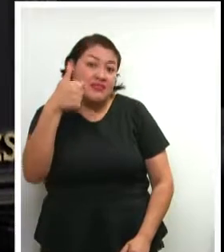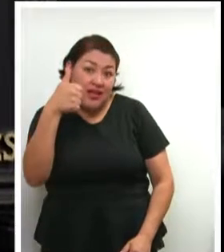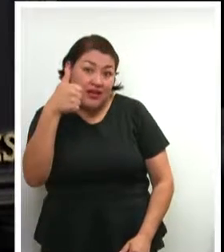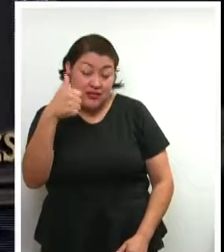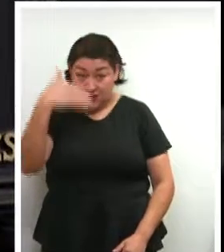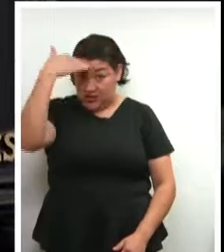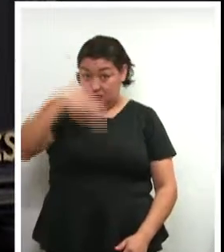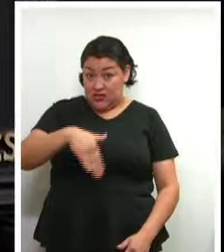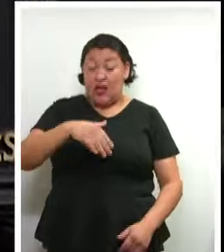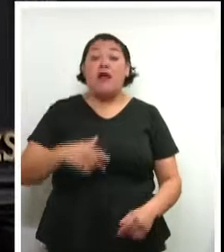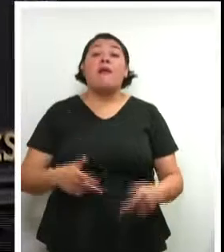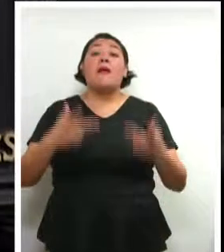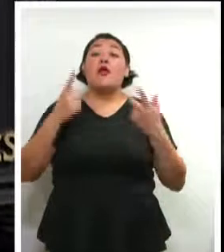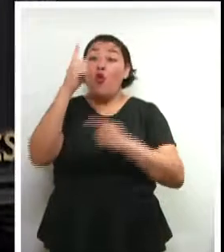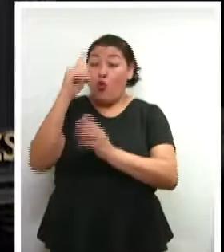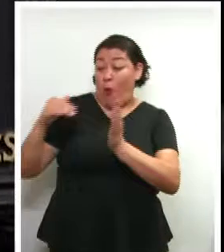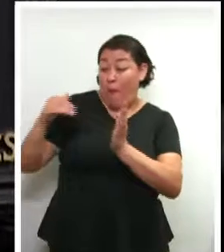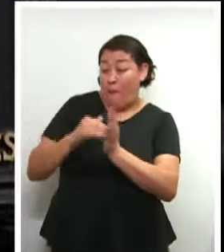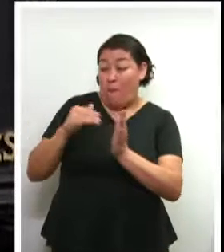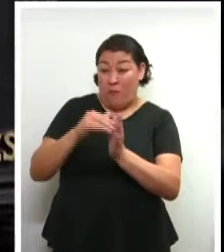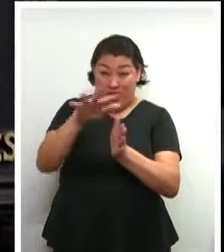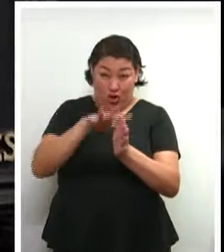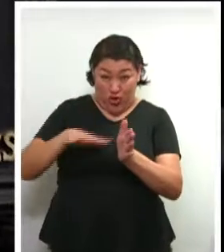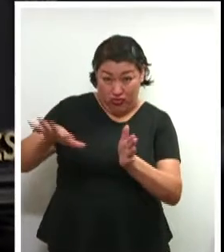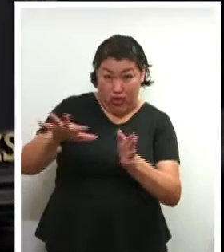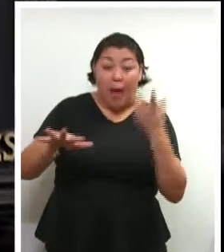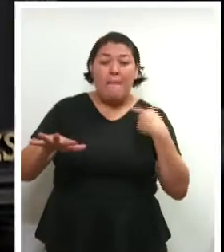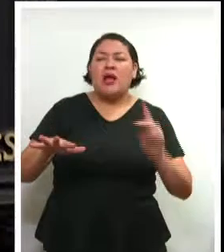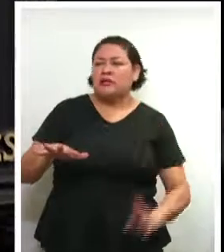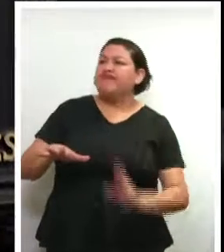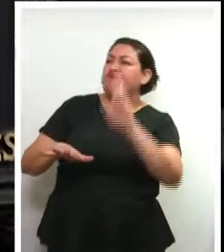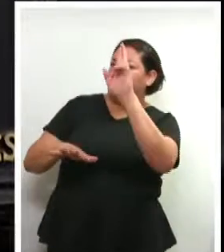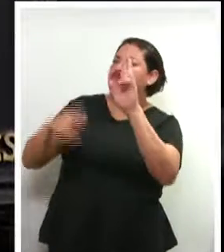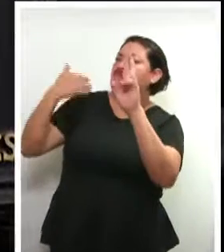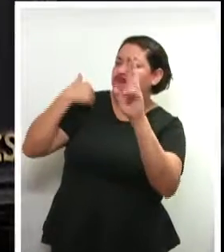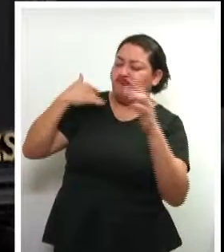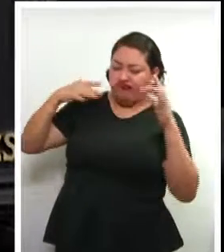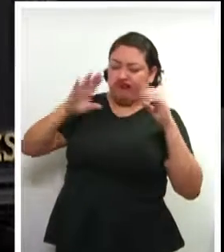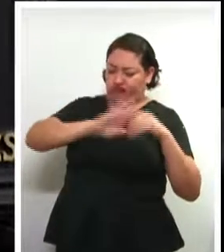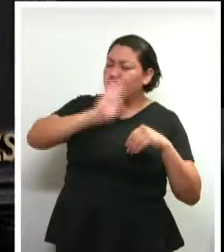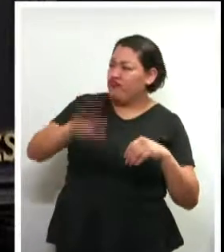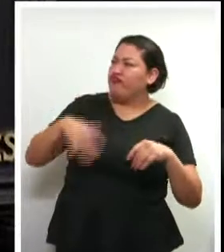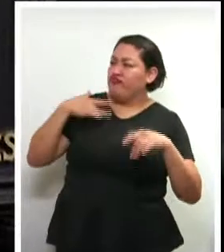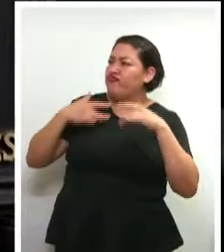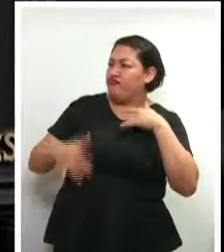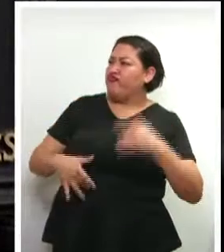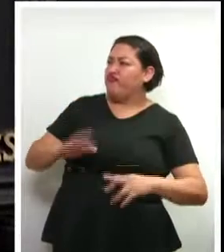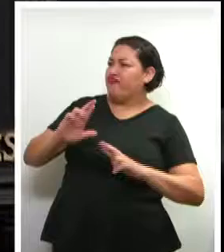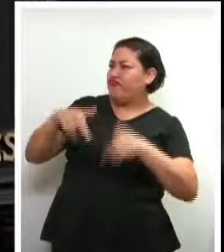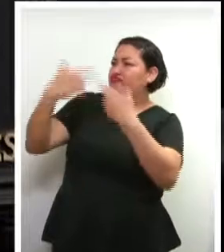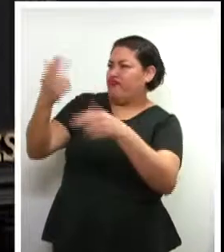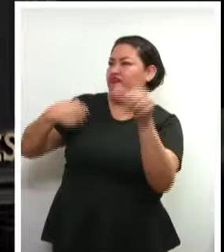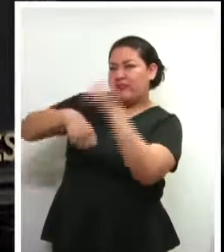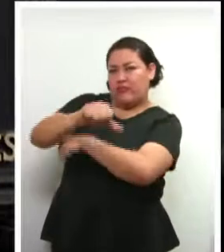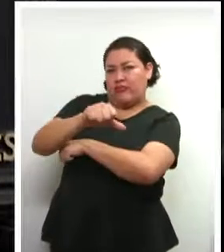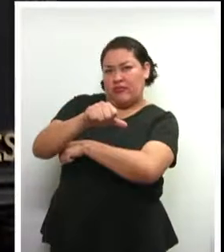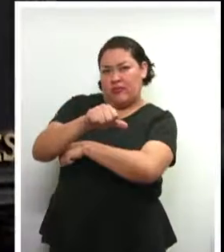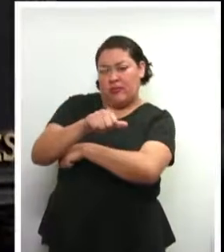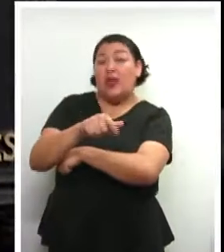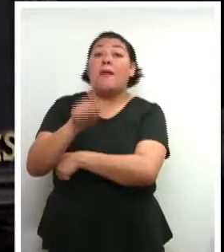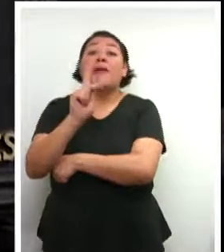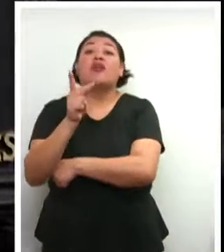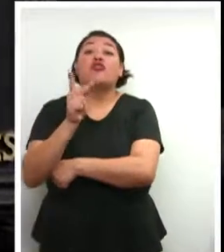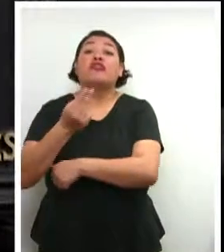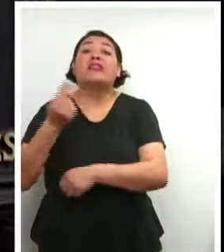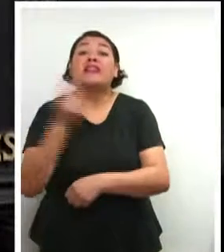donadores por millón y se requieren 40. Con esto, en países como España